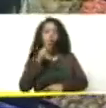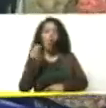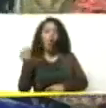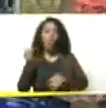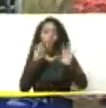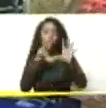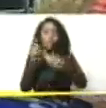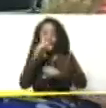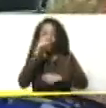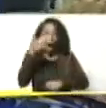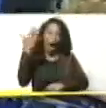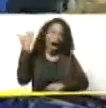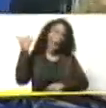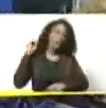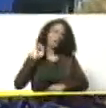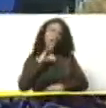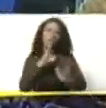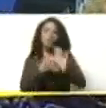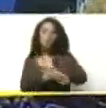70 y los 80